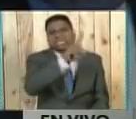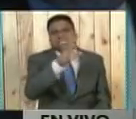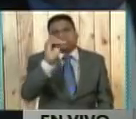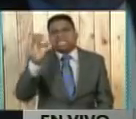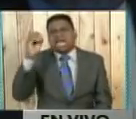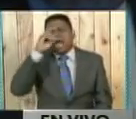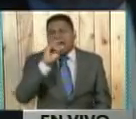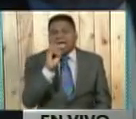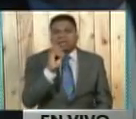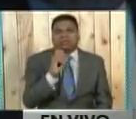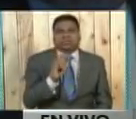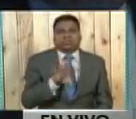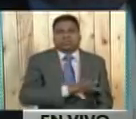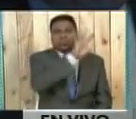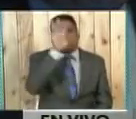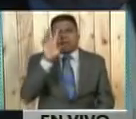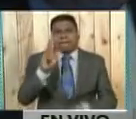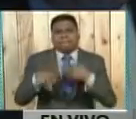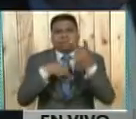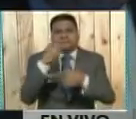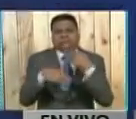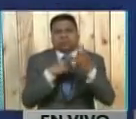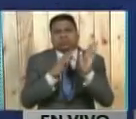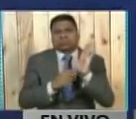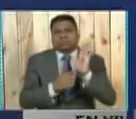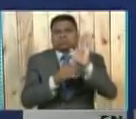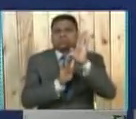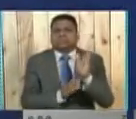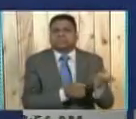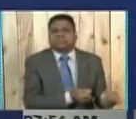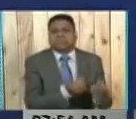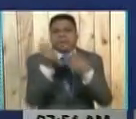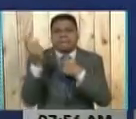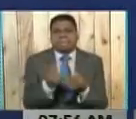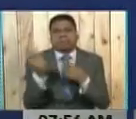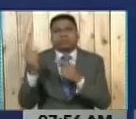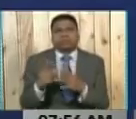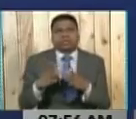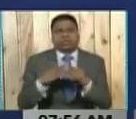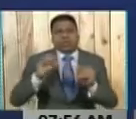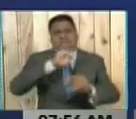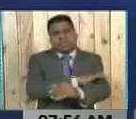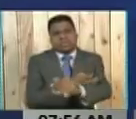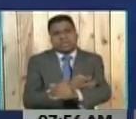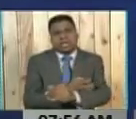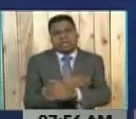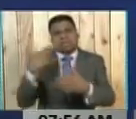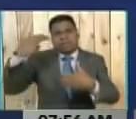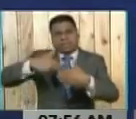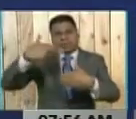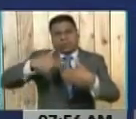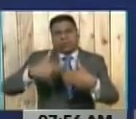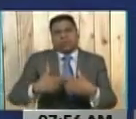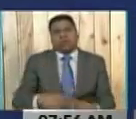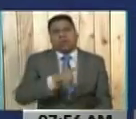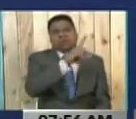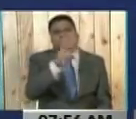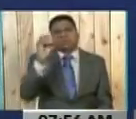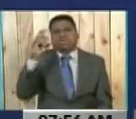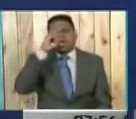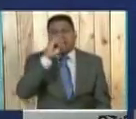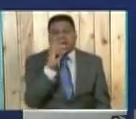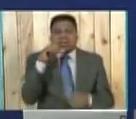país productor y exportador de energía, de petróleo. 100 años que han